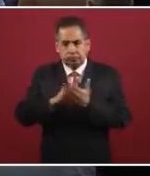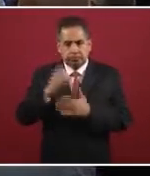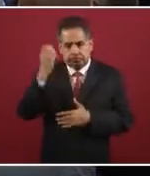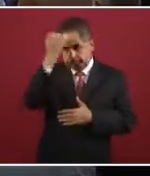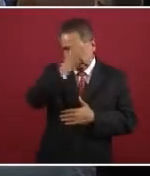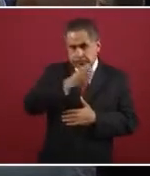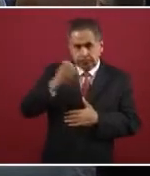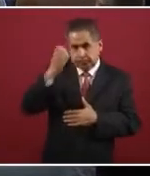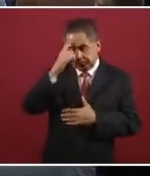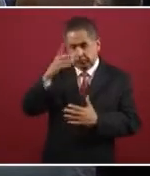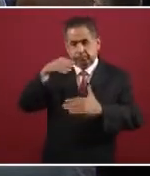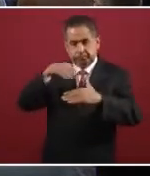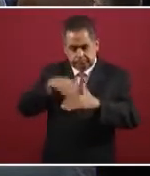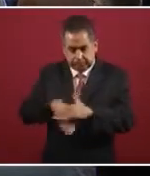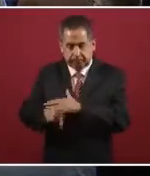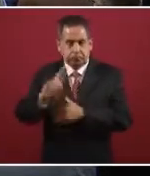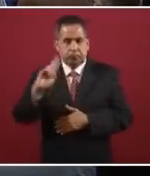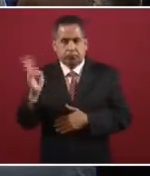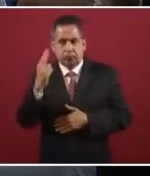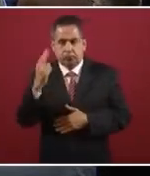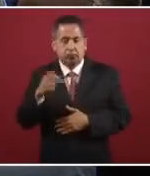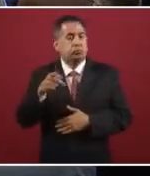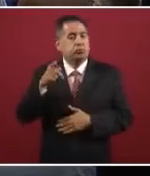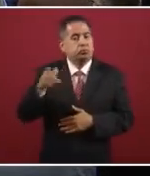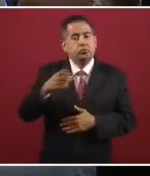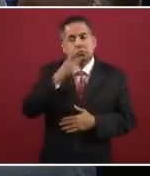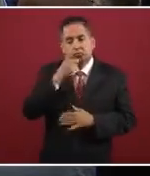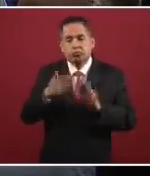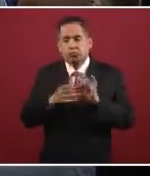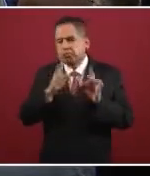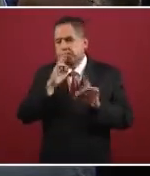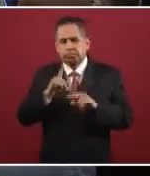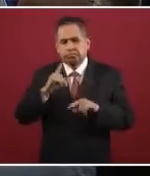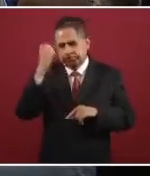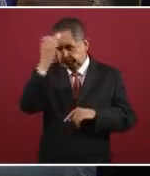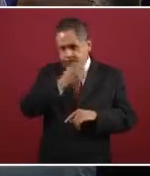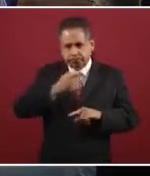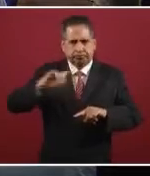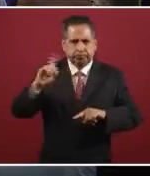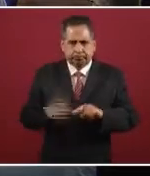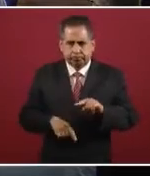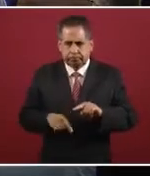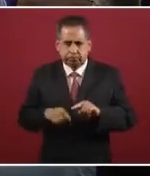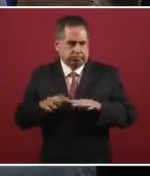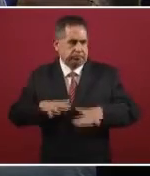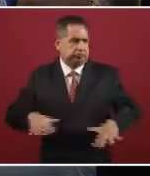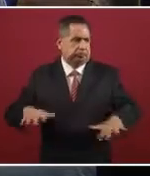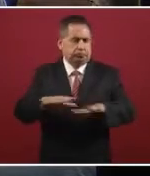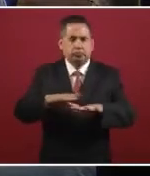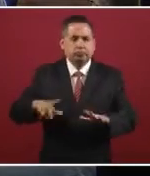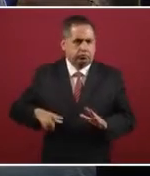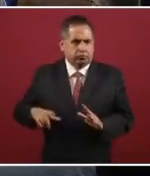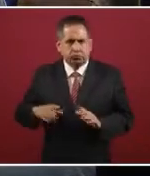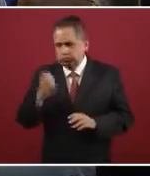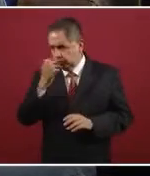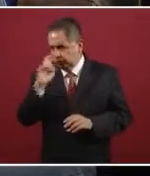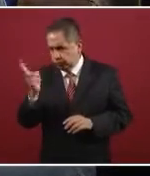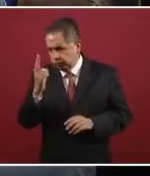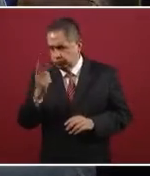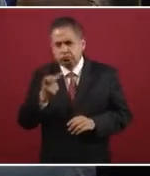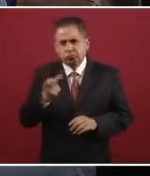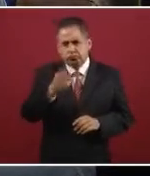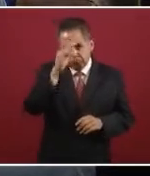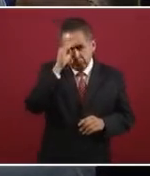a la universidad, algo que usted ha comentado que debería de eliminarse de las universidades públicas. Me gustaría saber